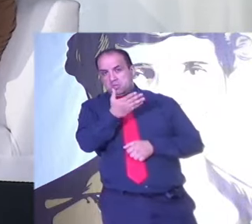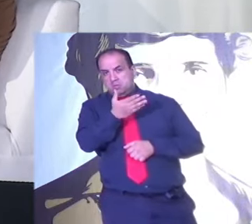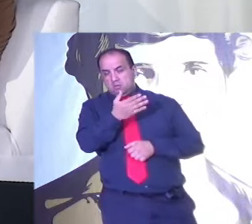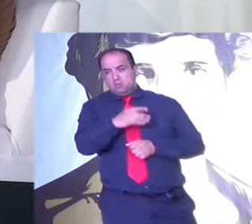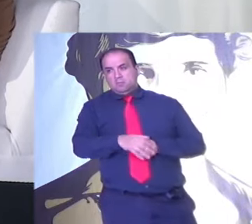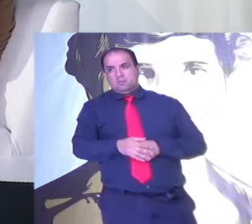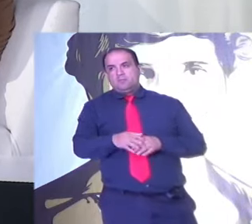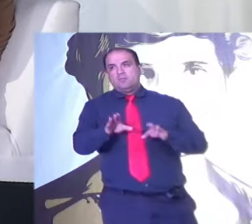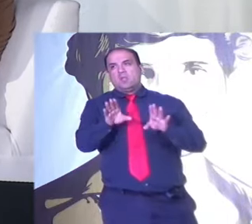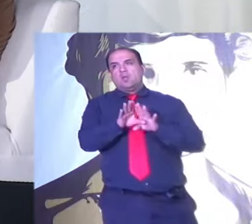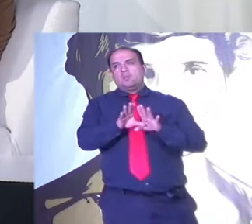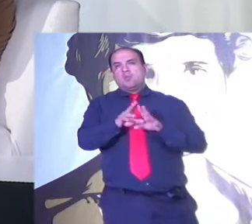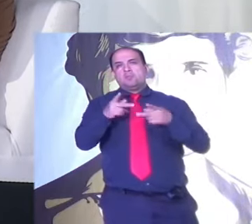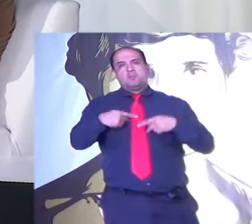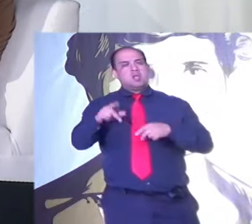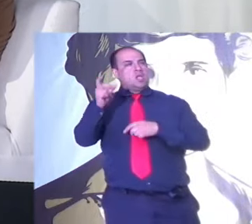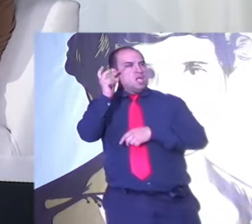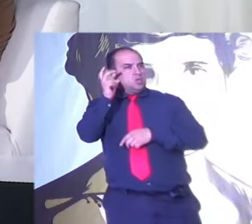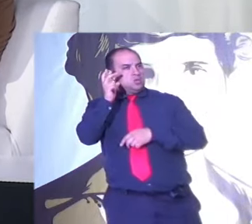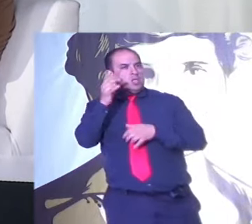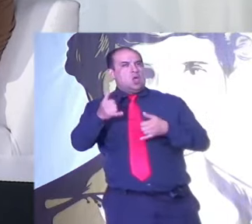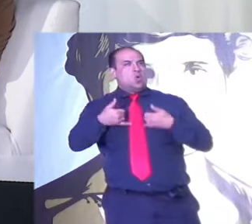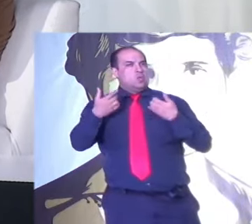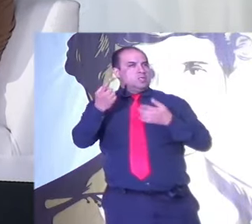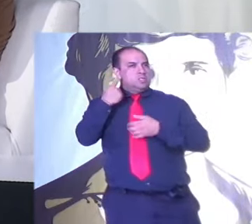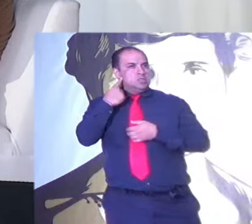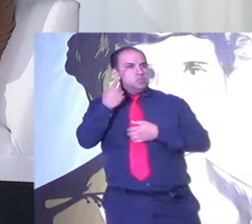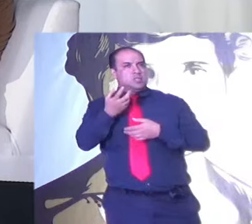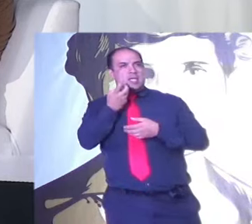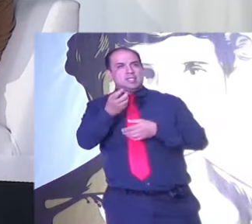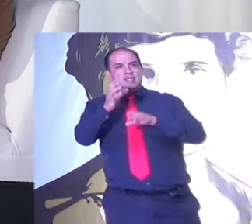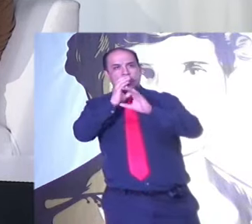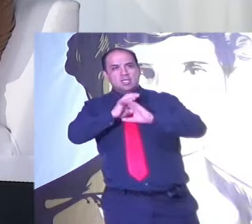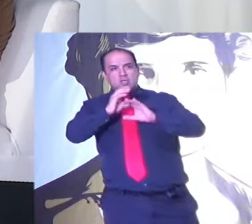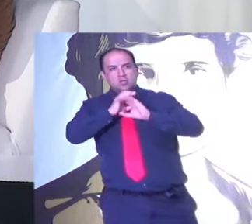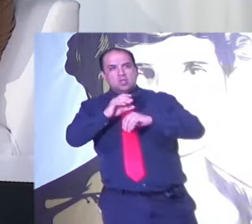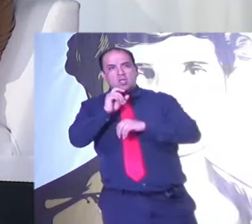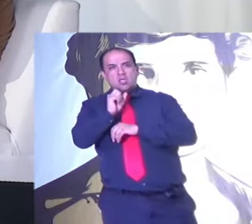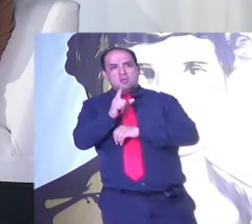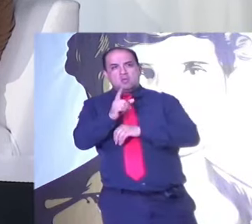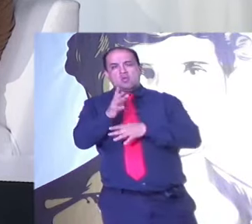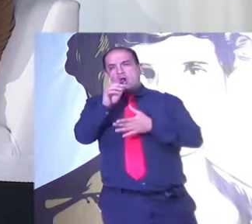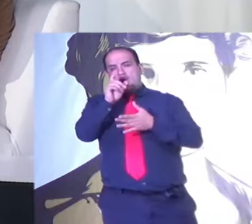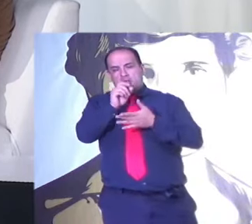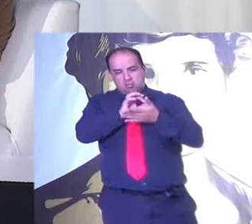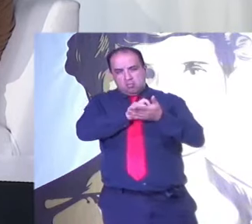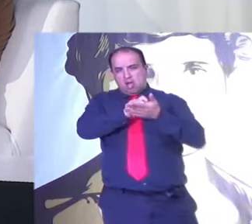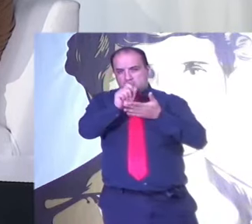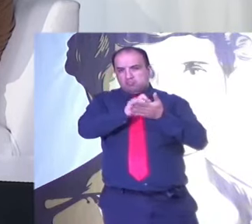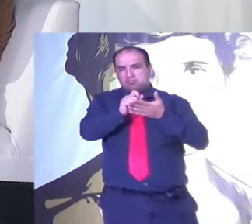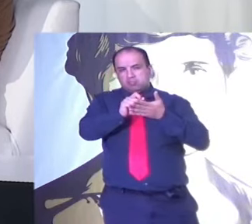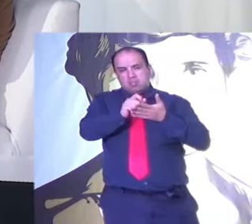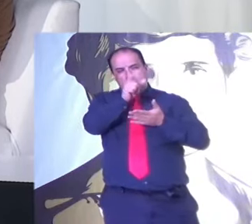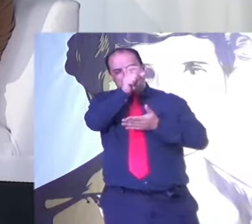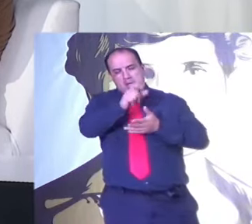como la gente que escucha, la gente joven que escucha este tipo de canciones. Lo estuve también formando, trabajando mucho el